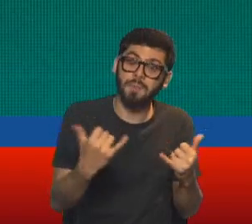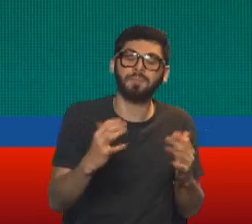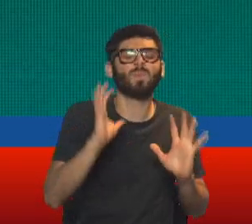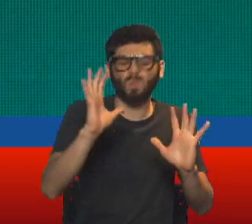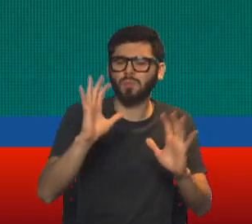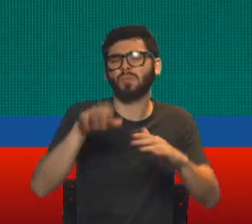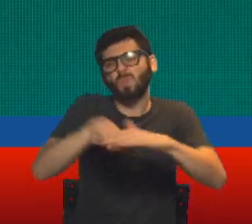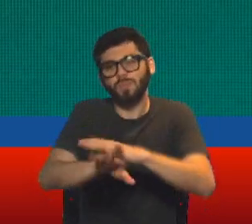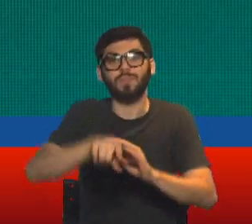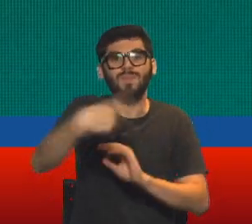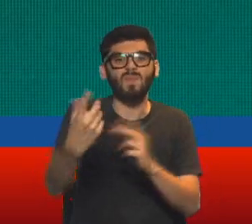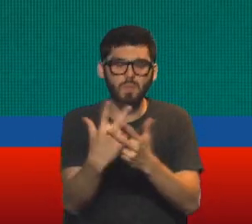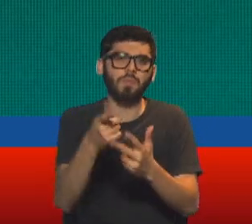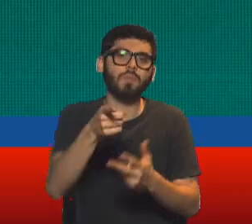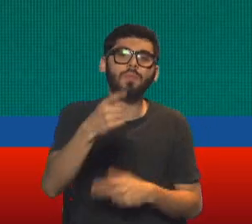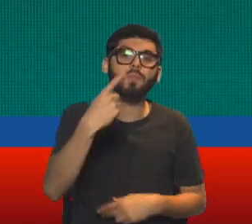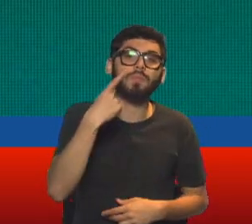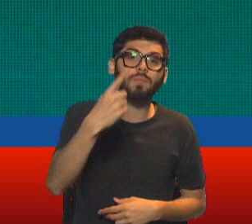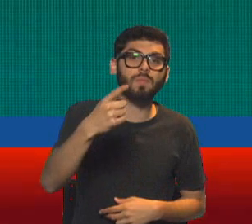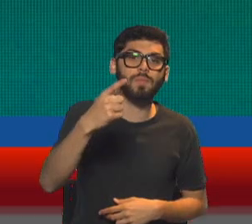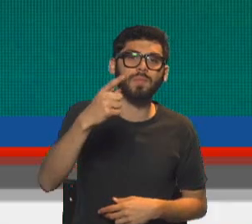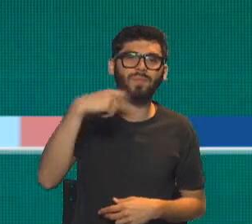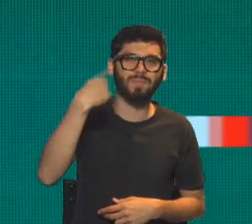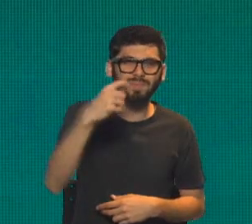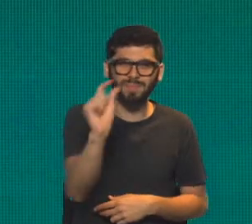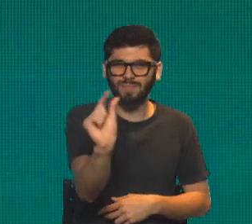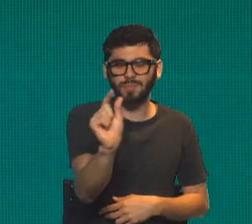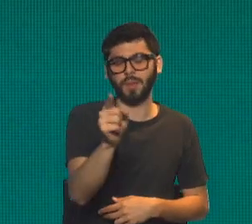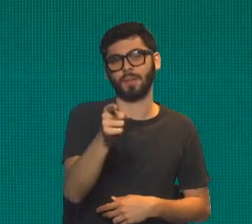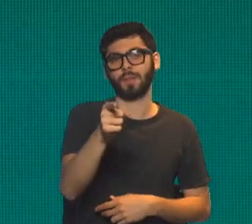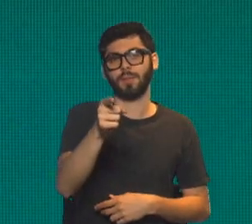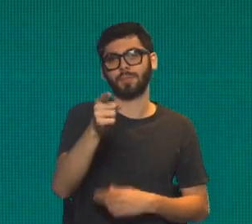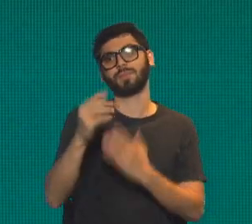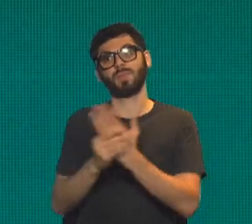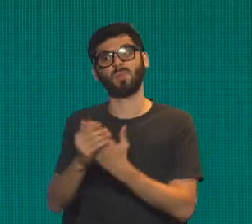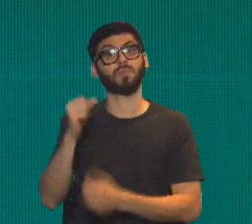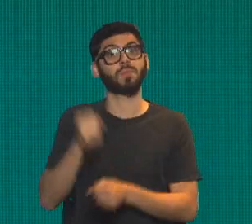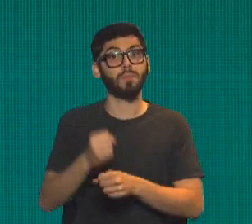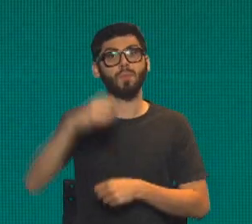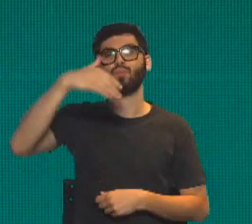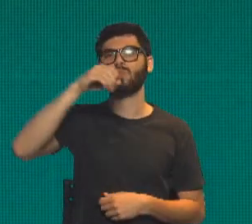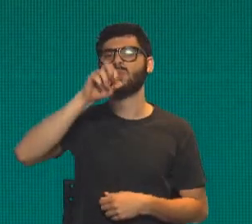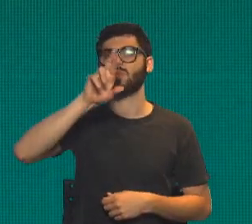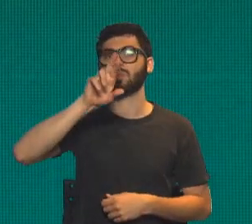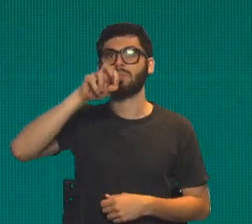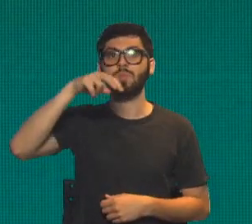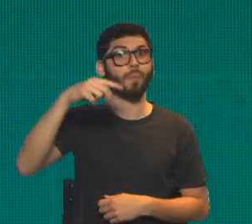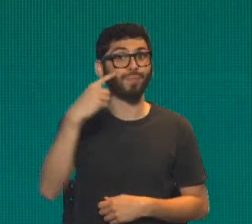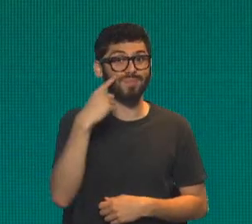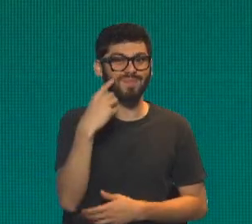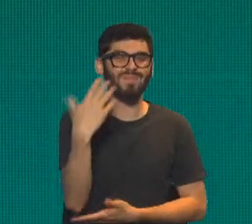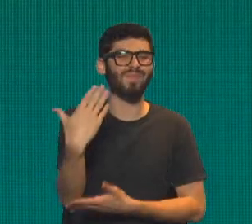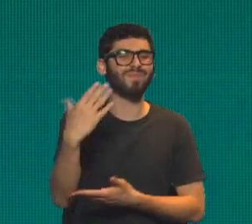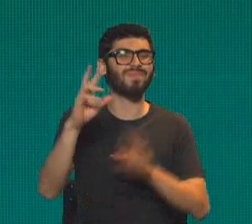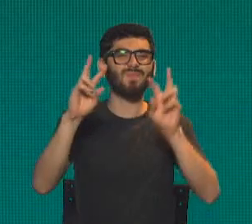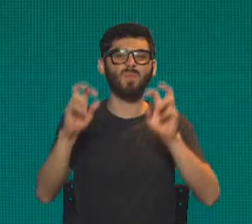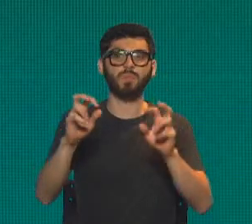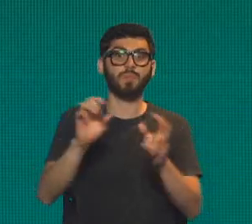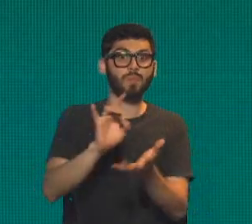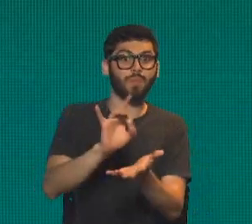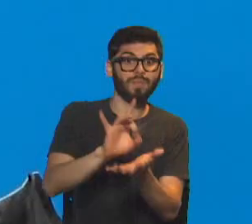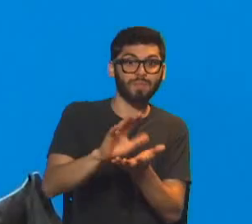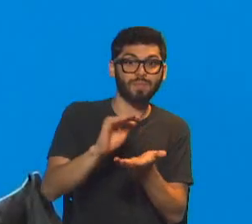muy concentrados, digamos. Ha tenido este gobierno un rol mucho más conciliador, intentando el diálogo en la mesa, pero a 2 años de intentar el